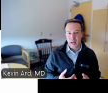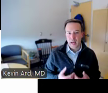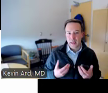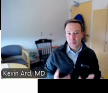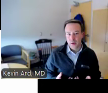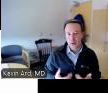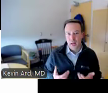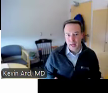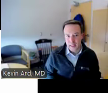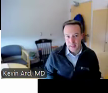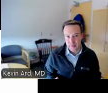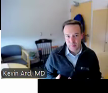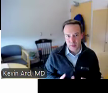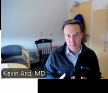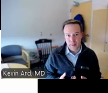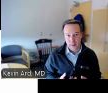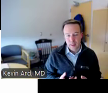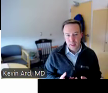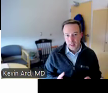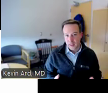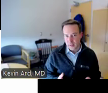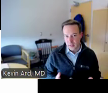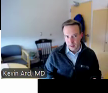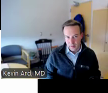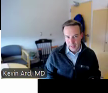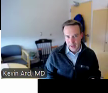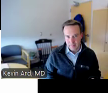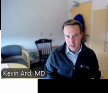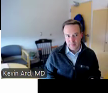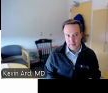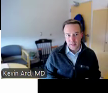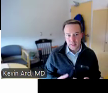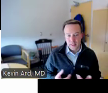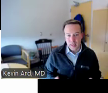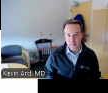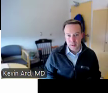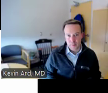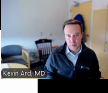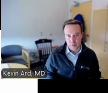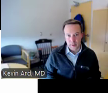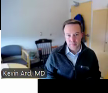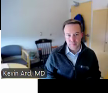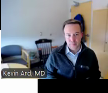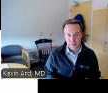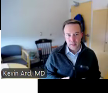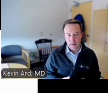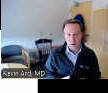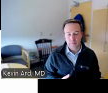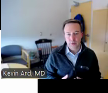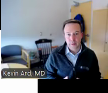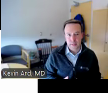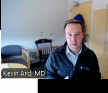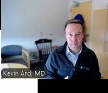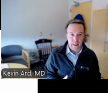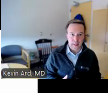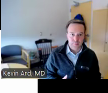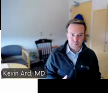las que el PrEP está conmesurado como cierta necesidad que incluye a las personas que también se inyectan drogas.